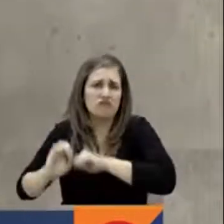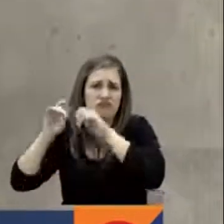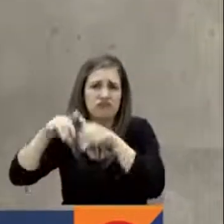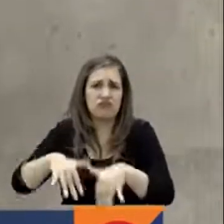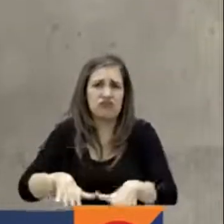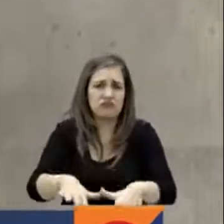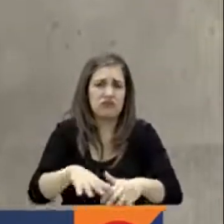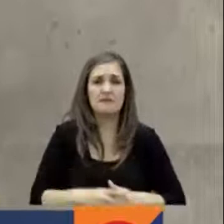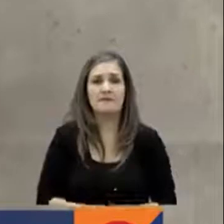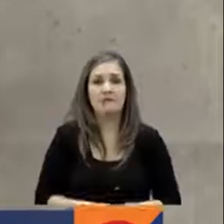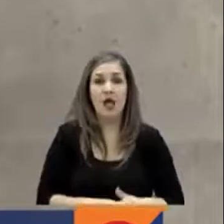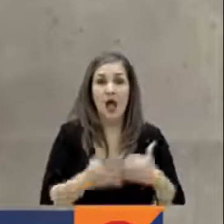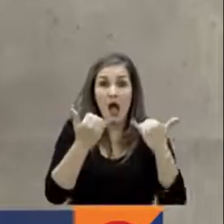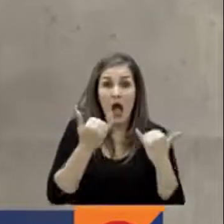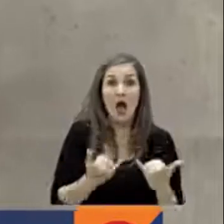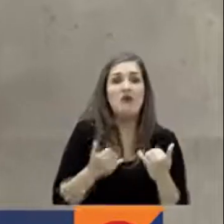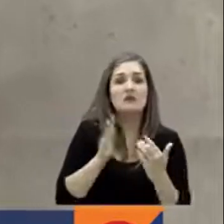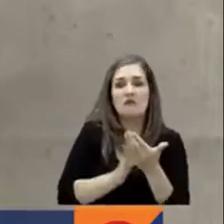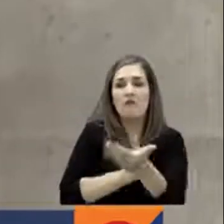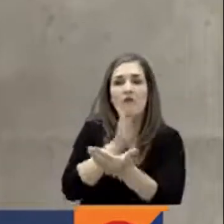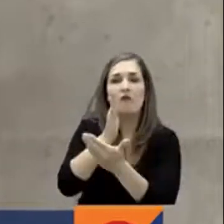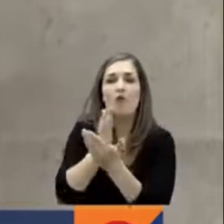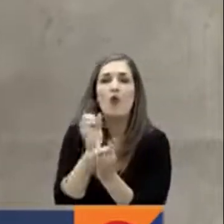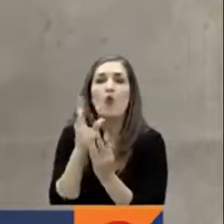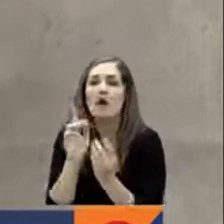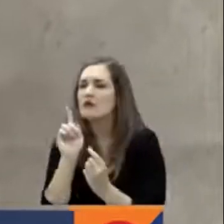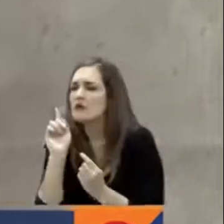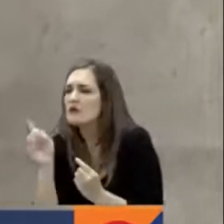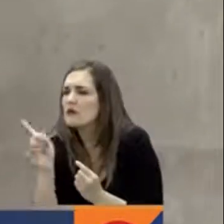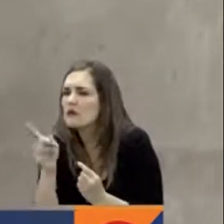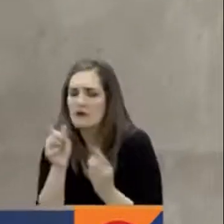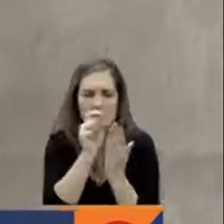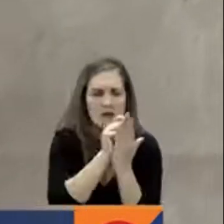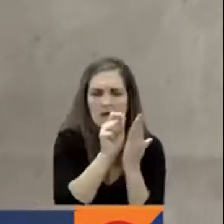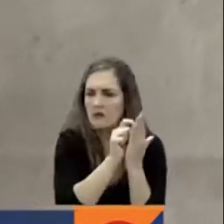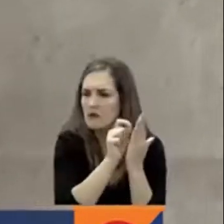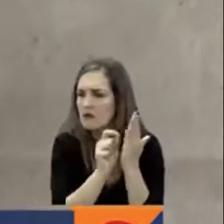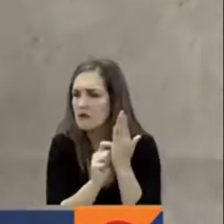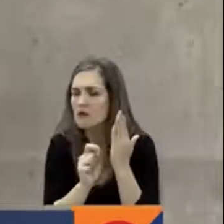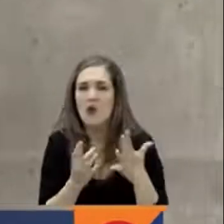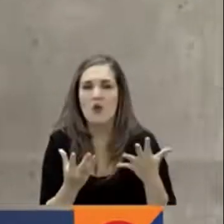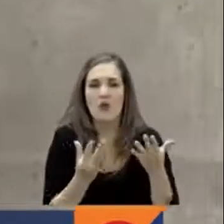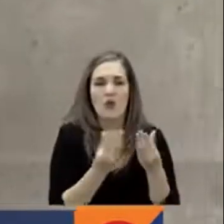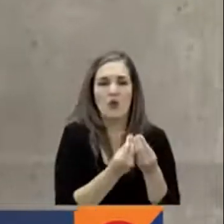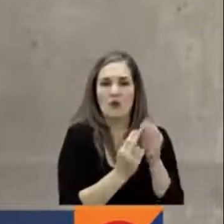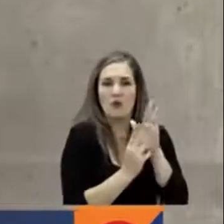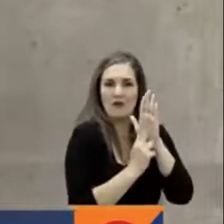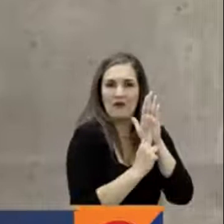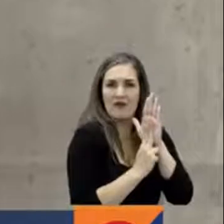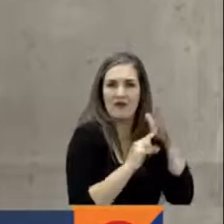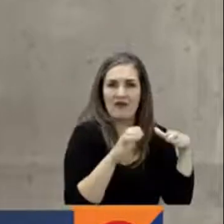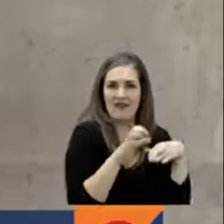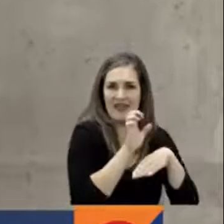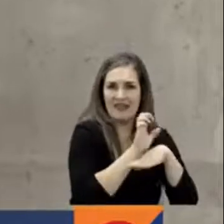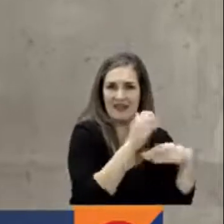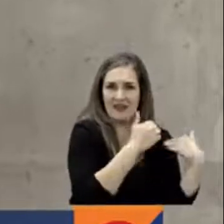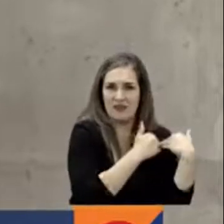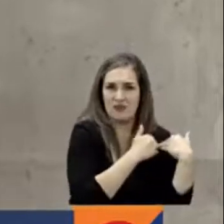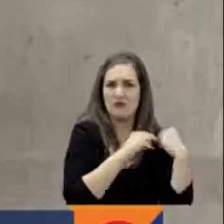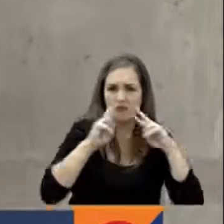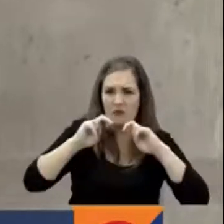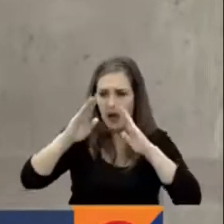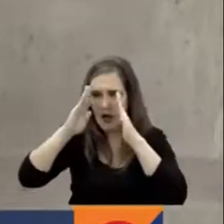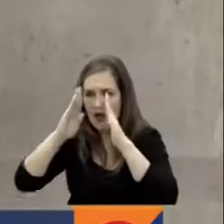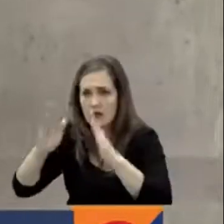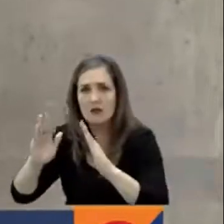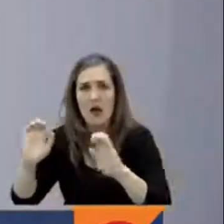hora realizamos el censo de las personas afectadas con el Consejo Municipal de Gestión del Riesgo. Atendimos esta emergencia